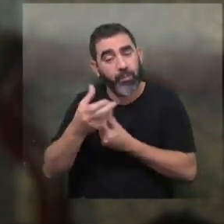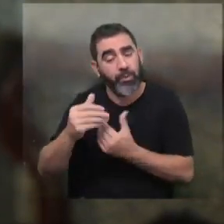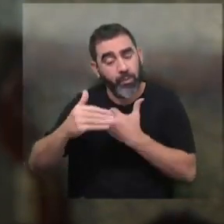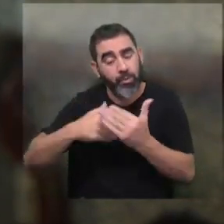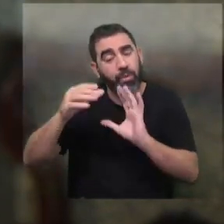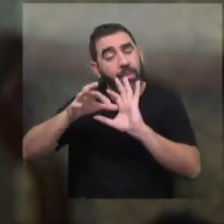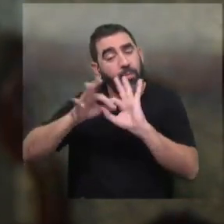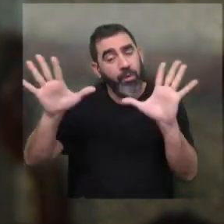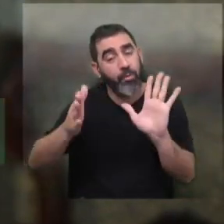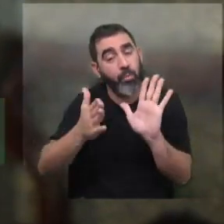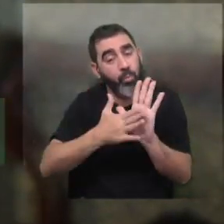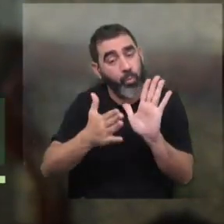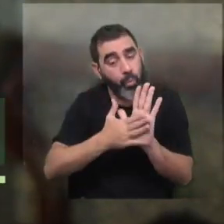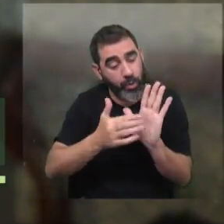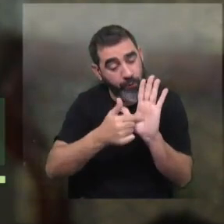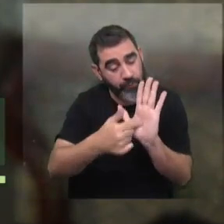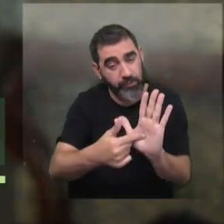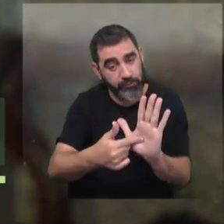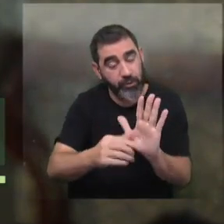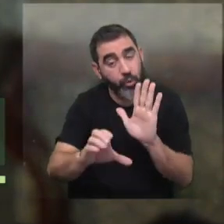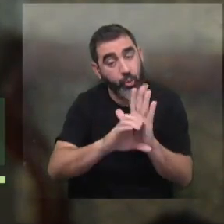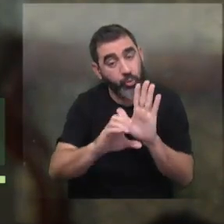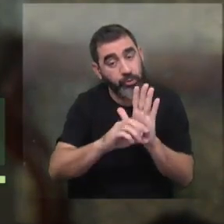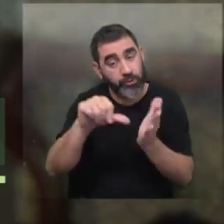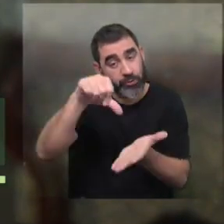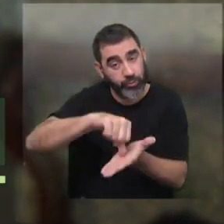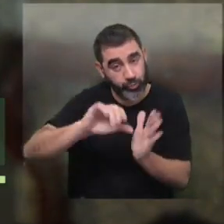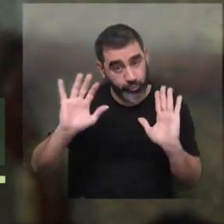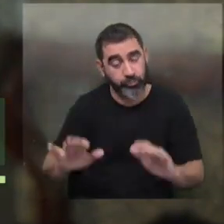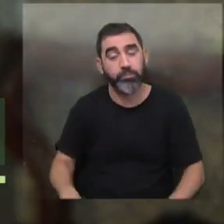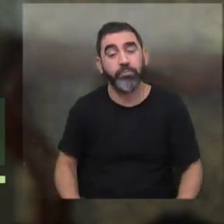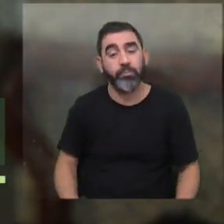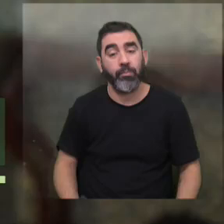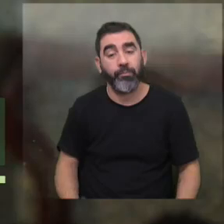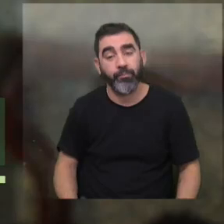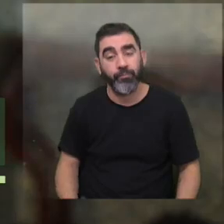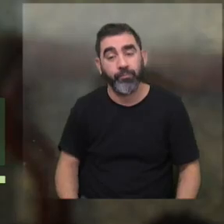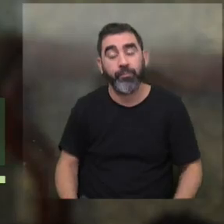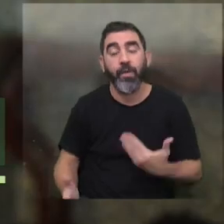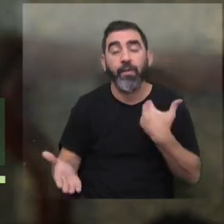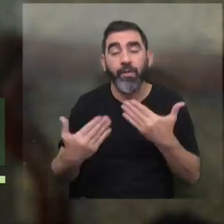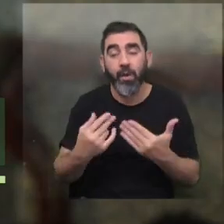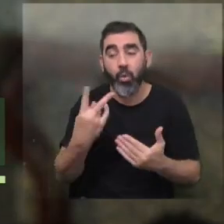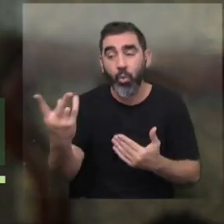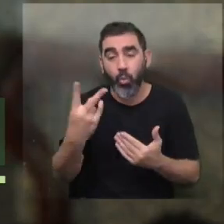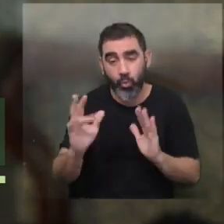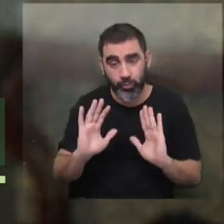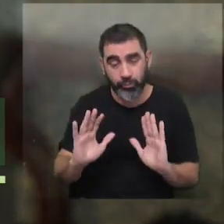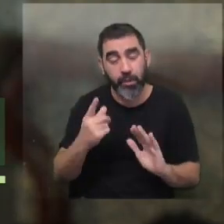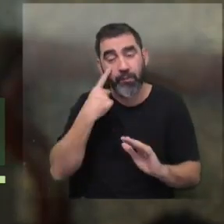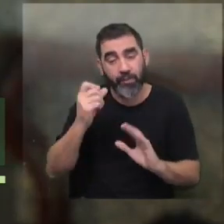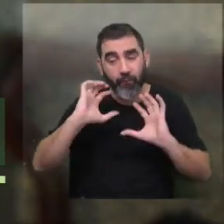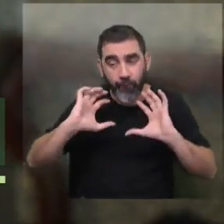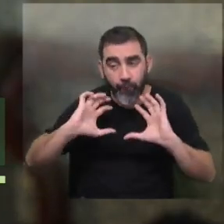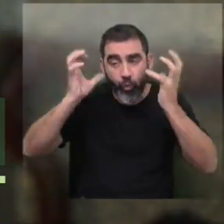democrático con evidencias y herramientas que la Constitución de su país permite mantener el diálogo entre las partes y evitar la